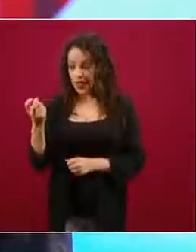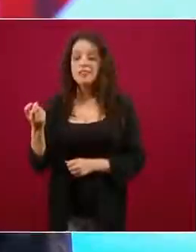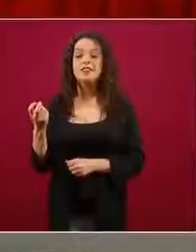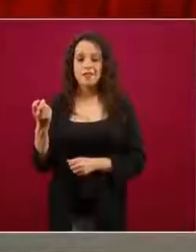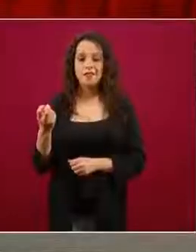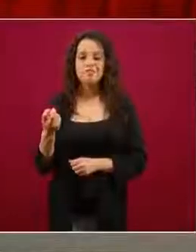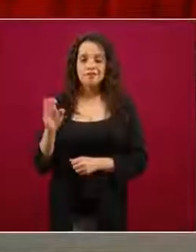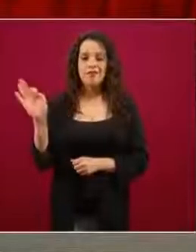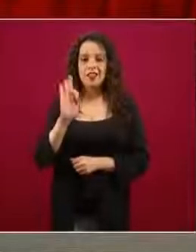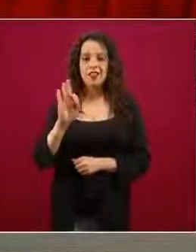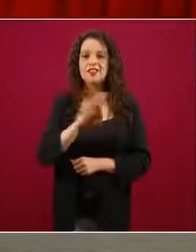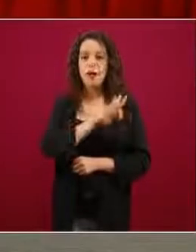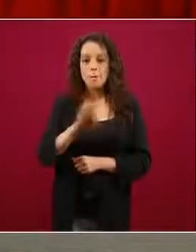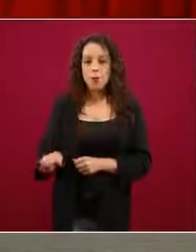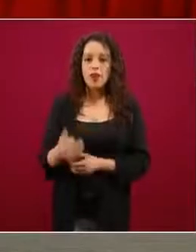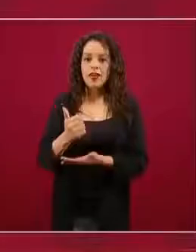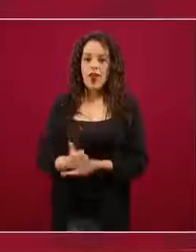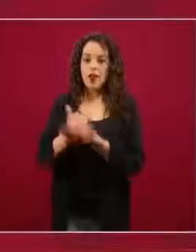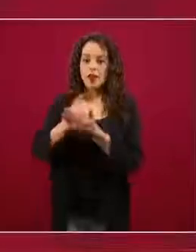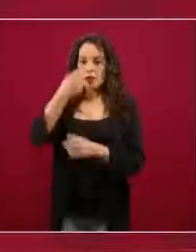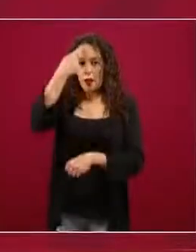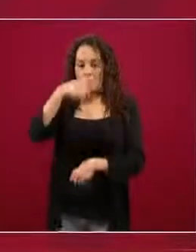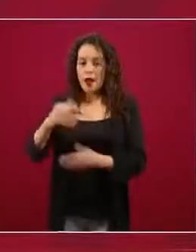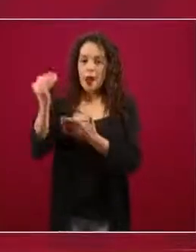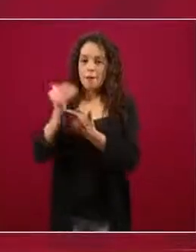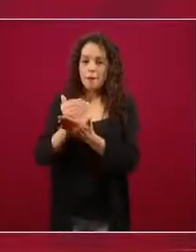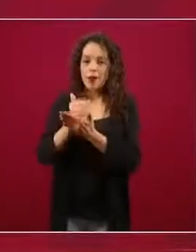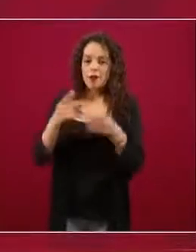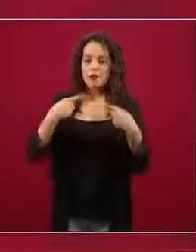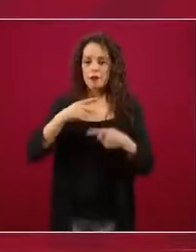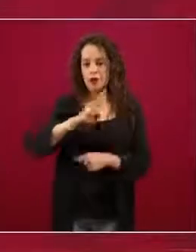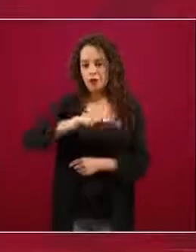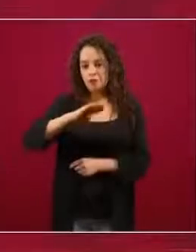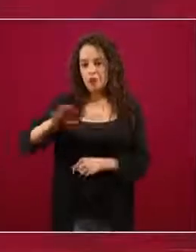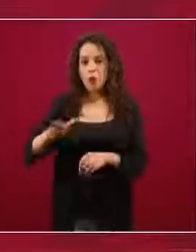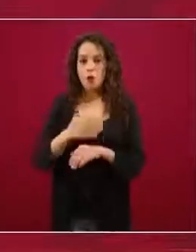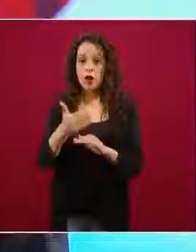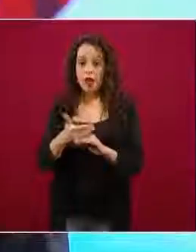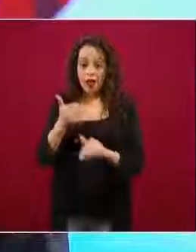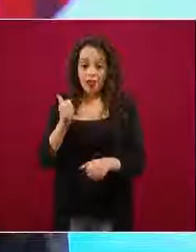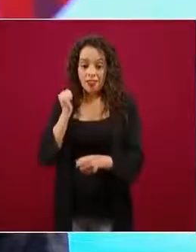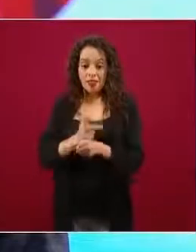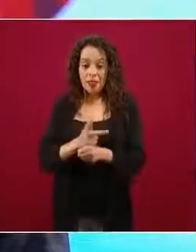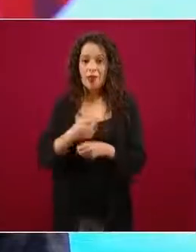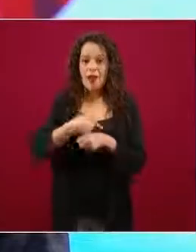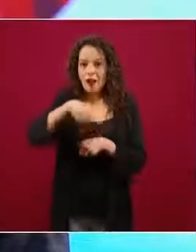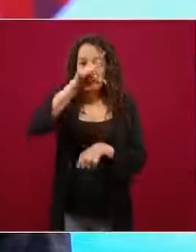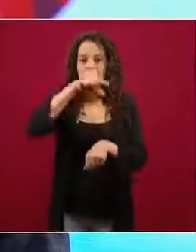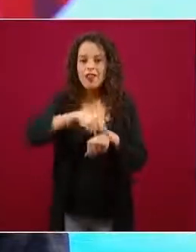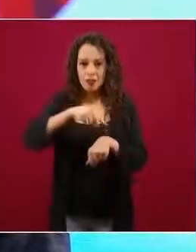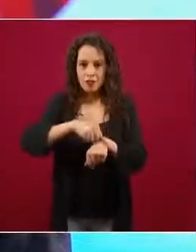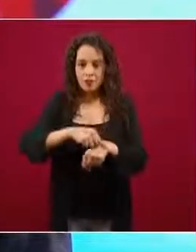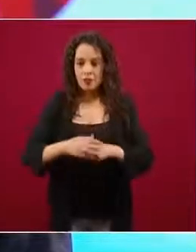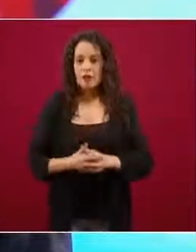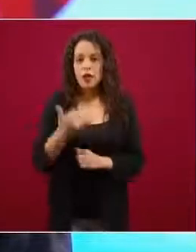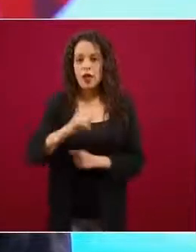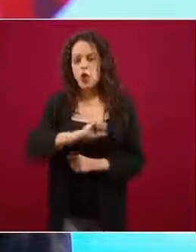la mortalidad. Y un tercer elemento es la experiencia misma, la experiencia de